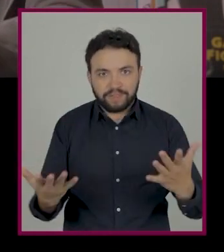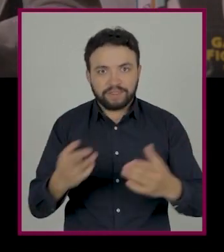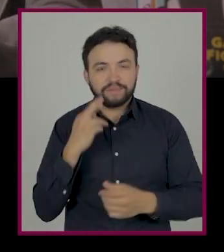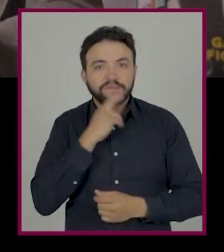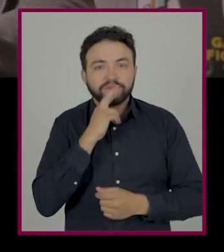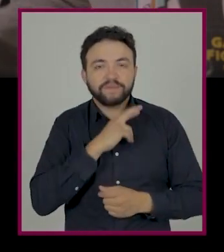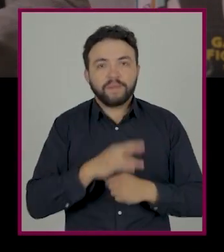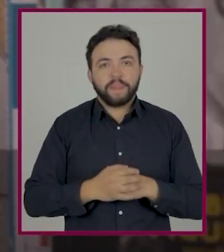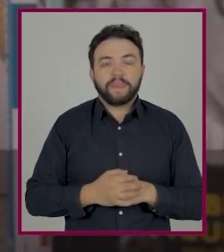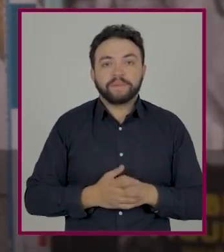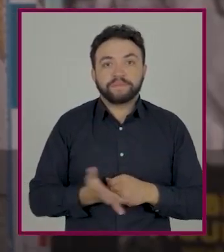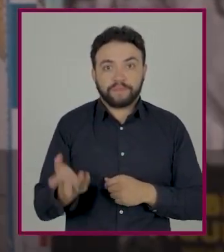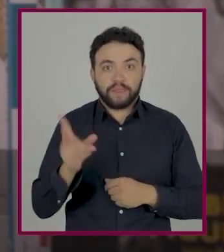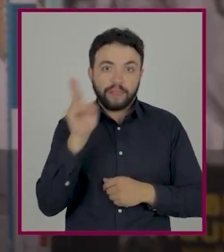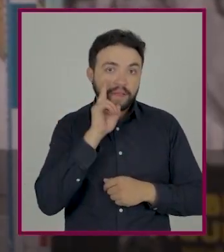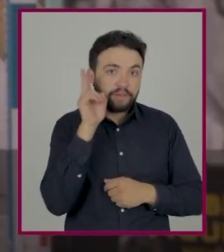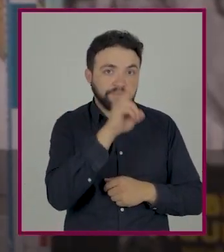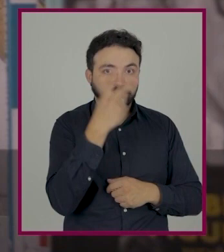tu esquema!